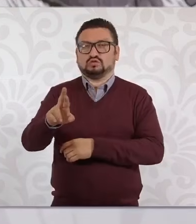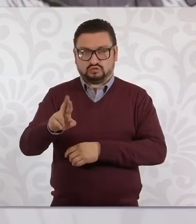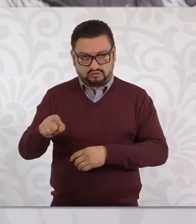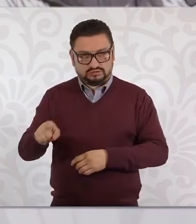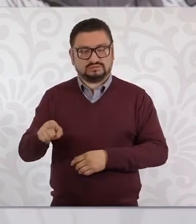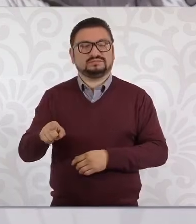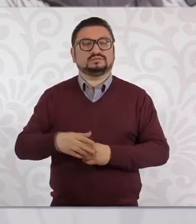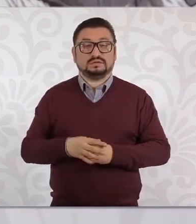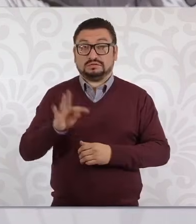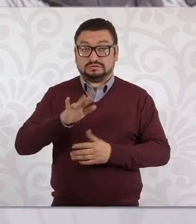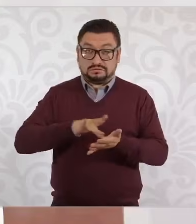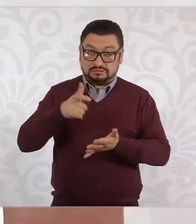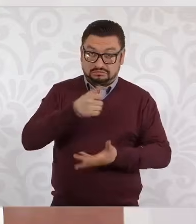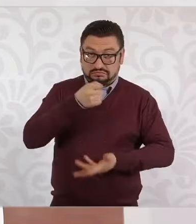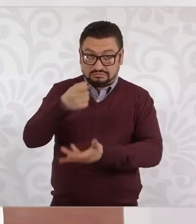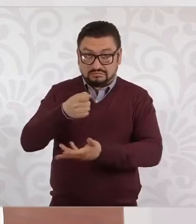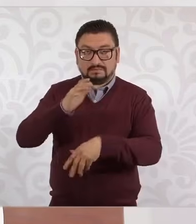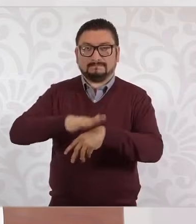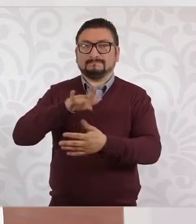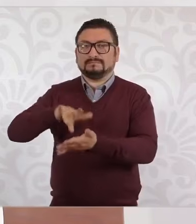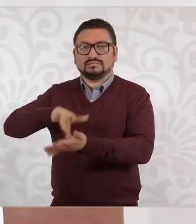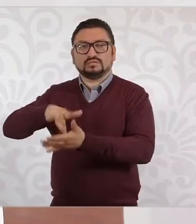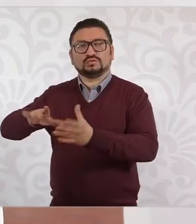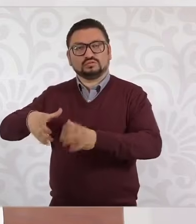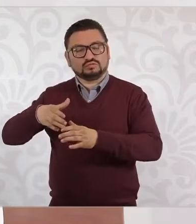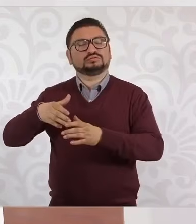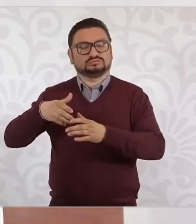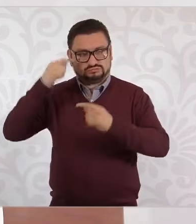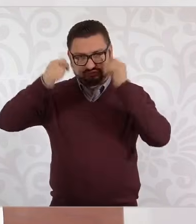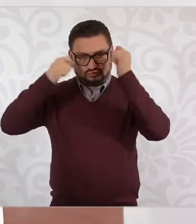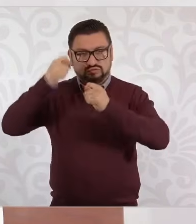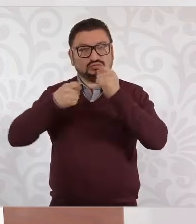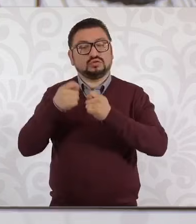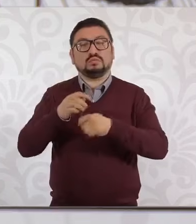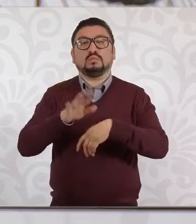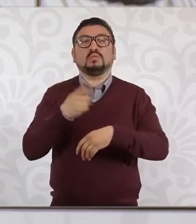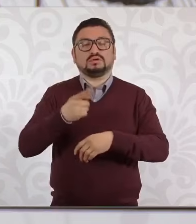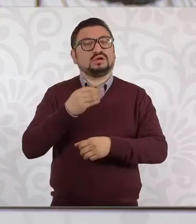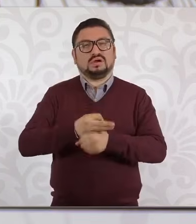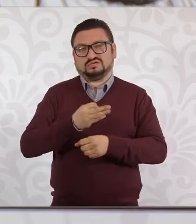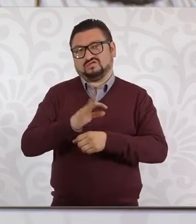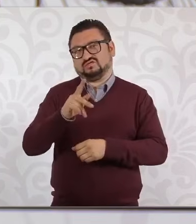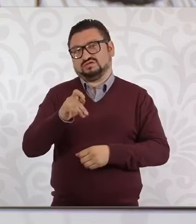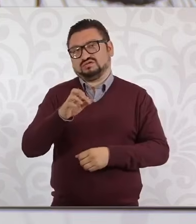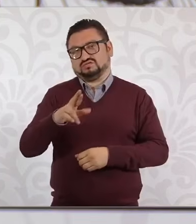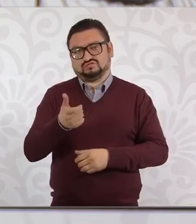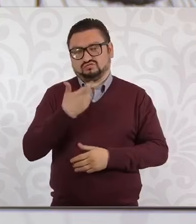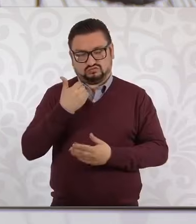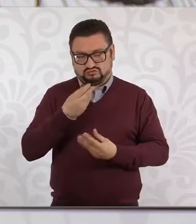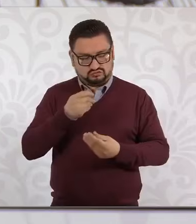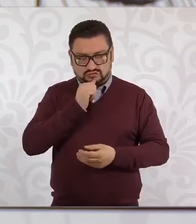de tener más recursos, apoyará al turismo comunitario. Digo de tener porque hoy Fonatur ya no tiene tantos